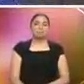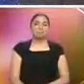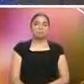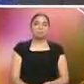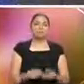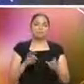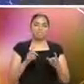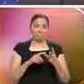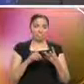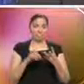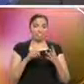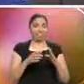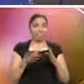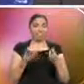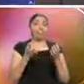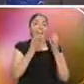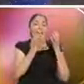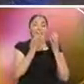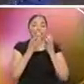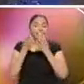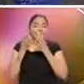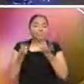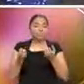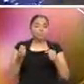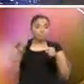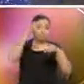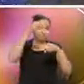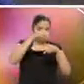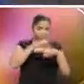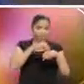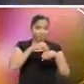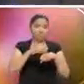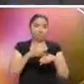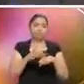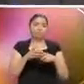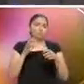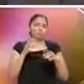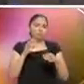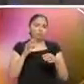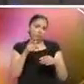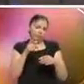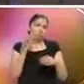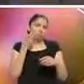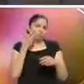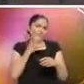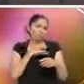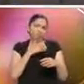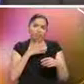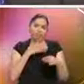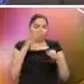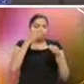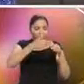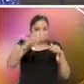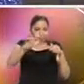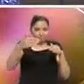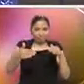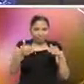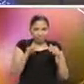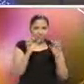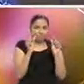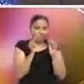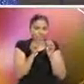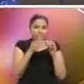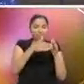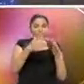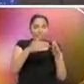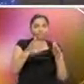Bueno, vamos a poner la sandía. Sí. La sandía, si ustedes quieren también ponerla así en cubitos chiquitos, pues la cortamos. Y